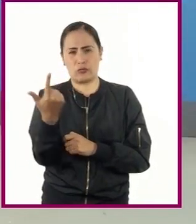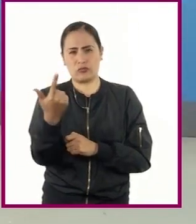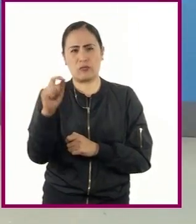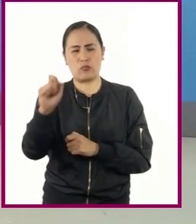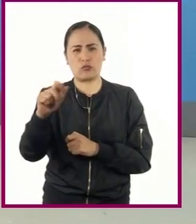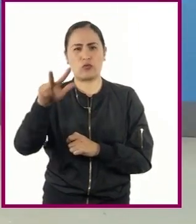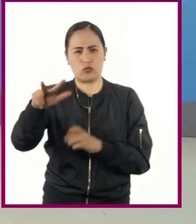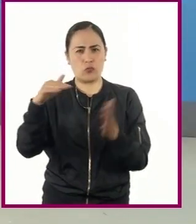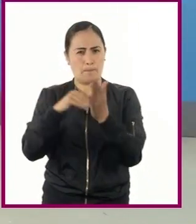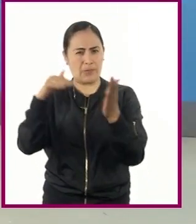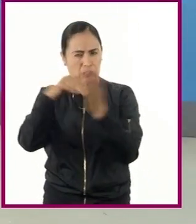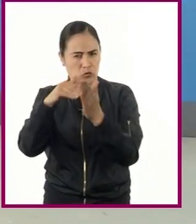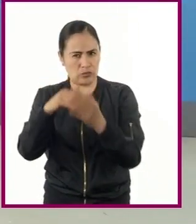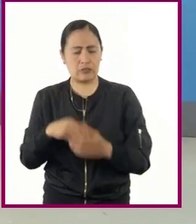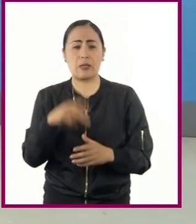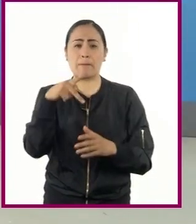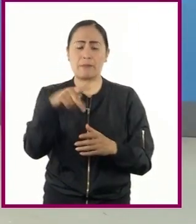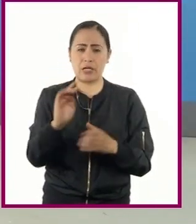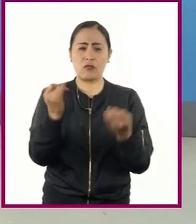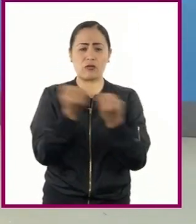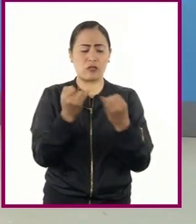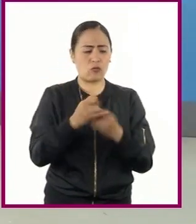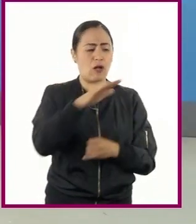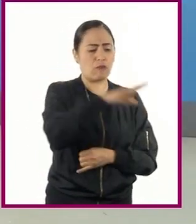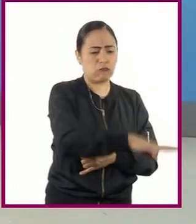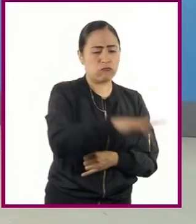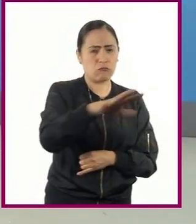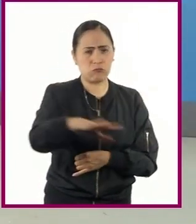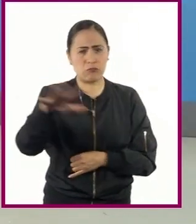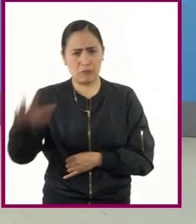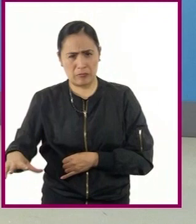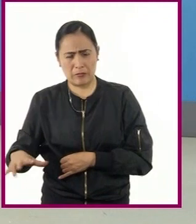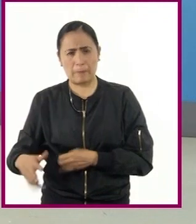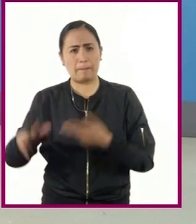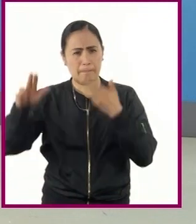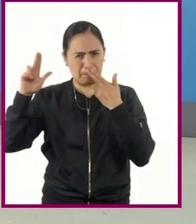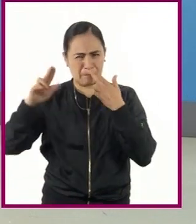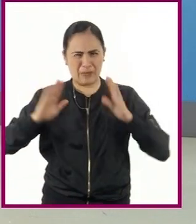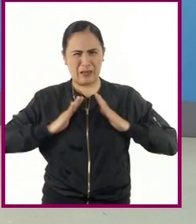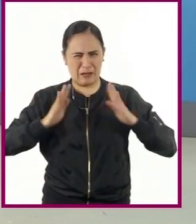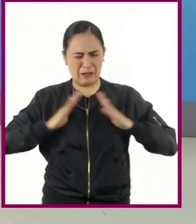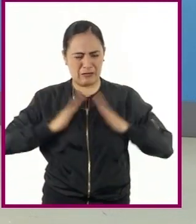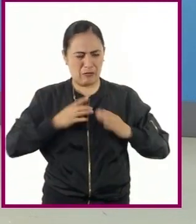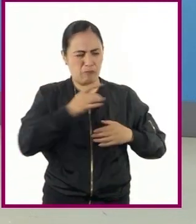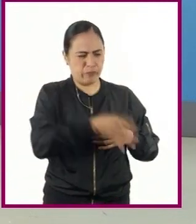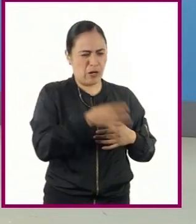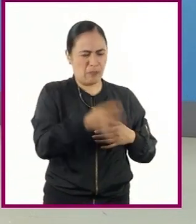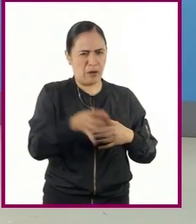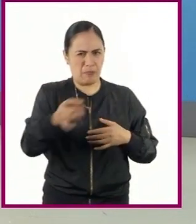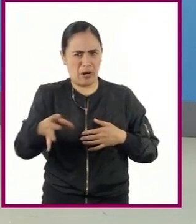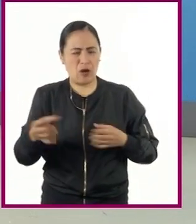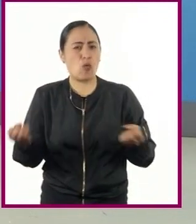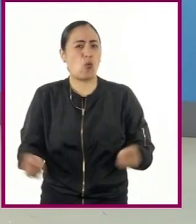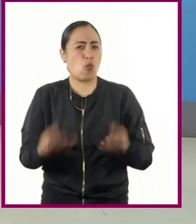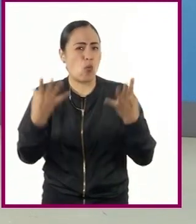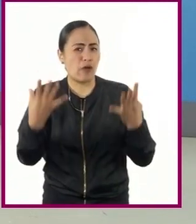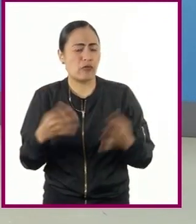millones. Pero si se incluyen los territorios ocupados por el ejército alemán, la cifra asciende